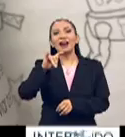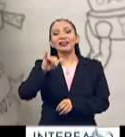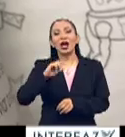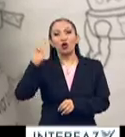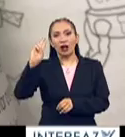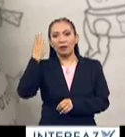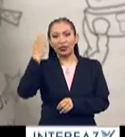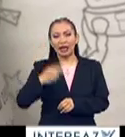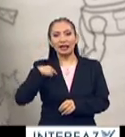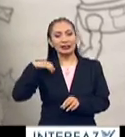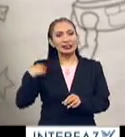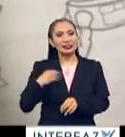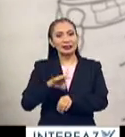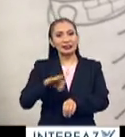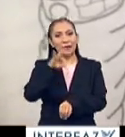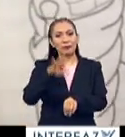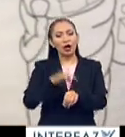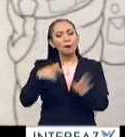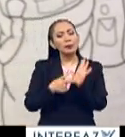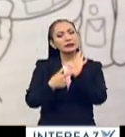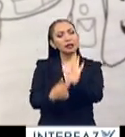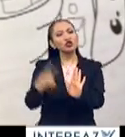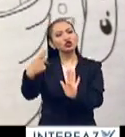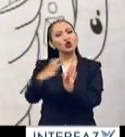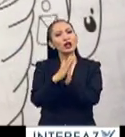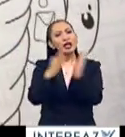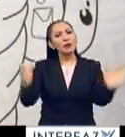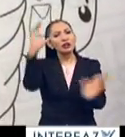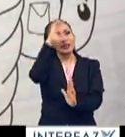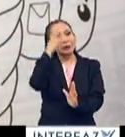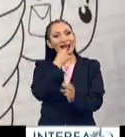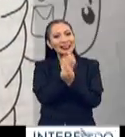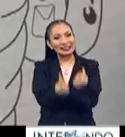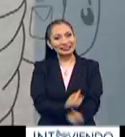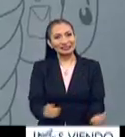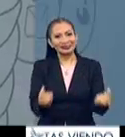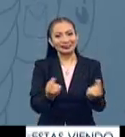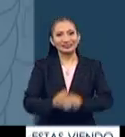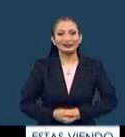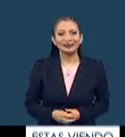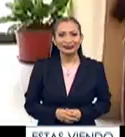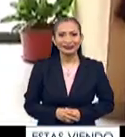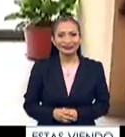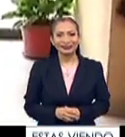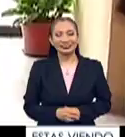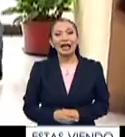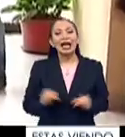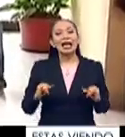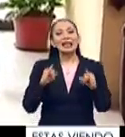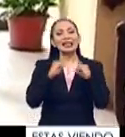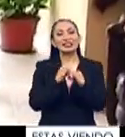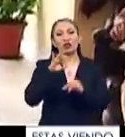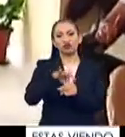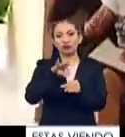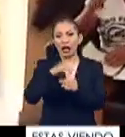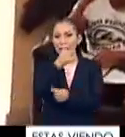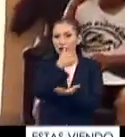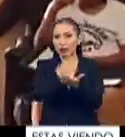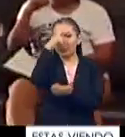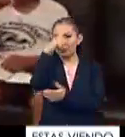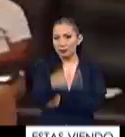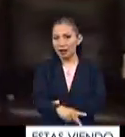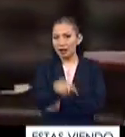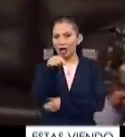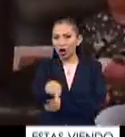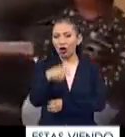Universidad Autónoma de Chapingo, presentándonos su libro de ciencia para niños. El Instituto Electoral de la Ciudad de